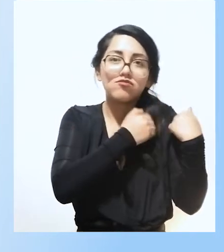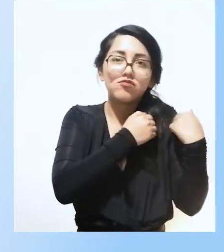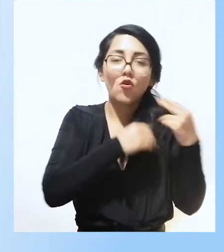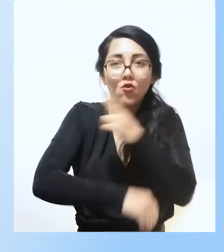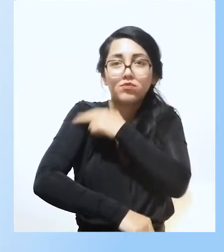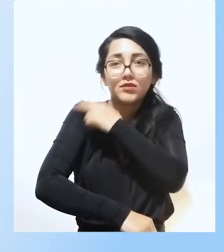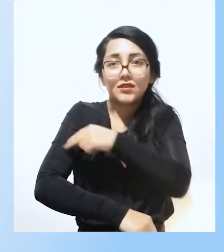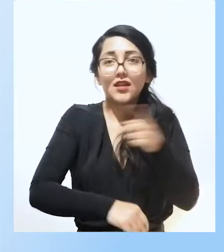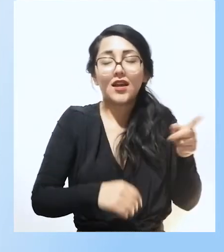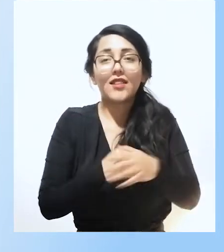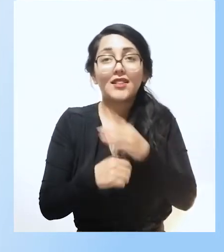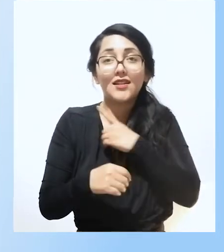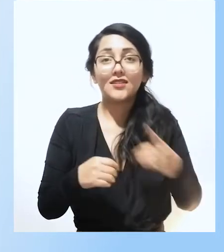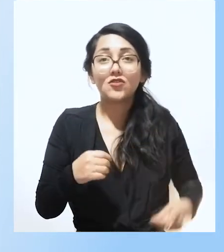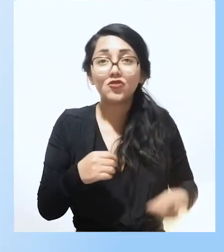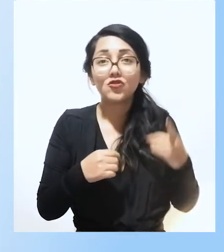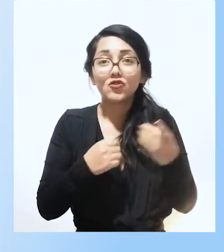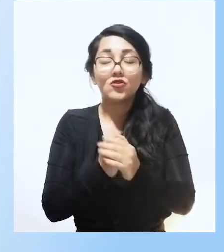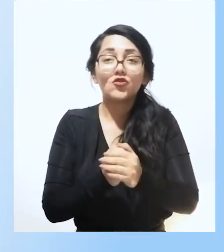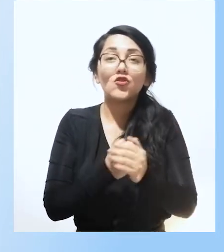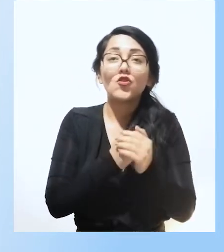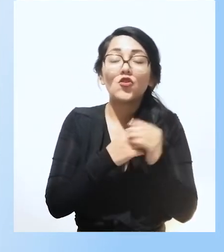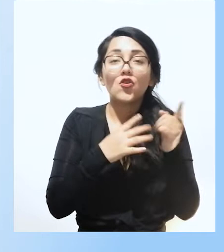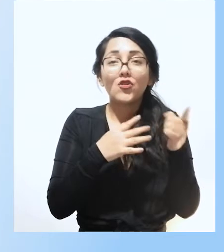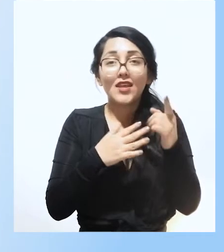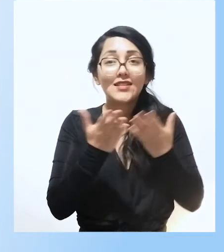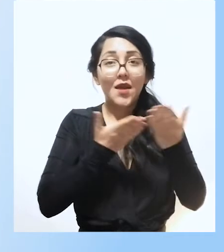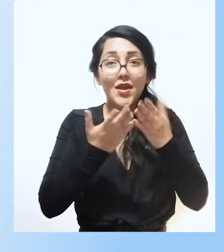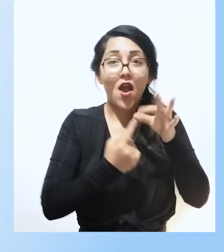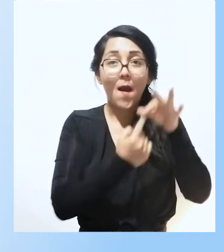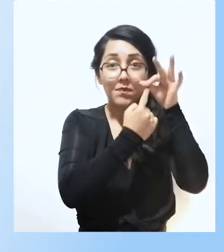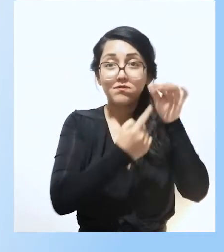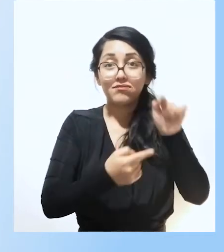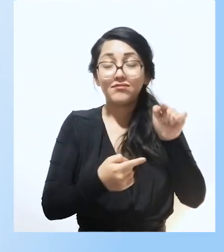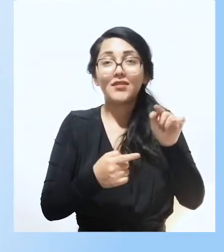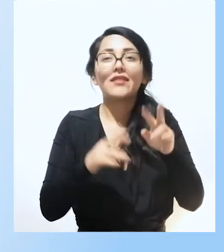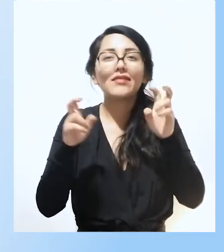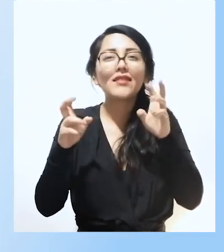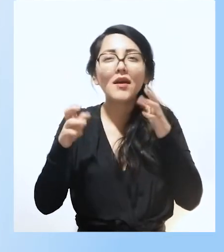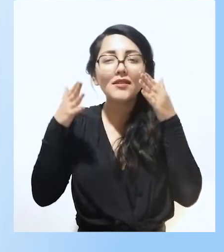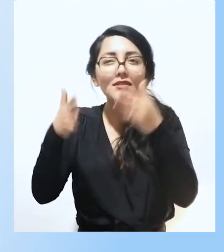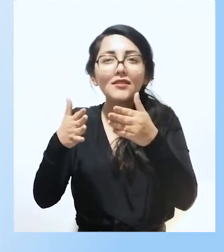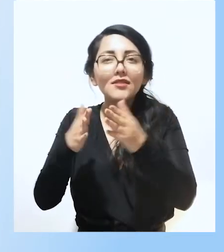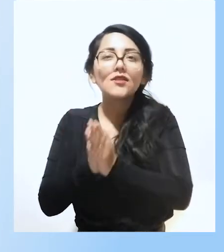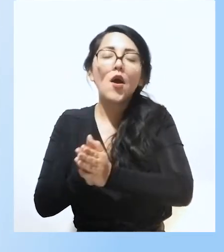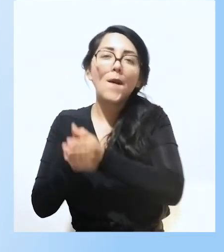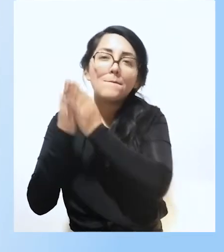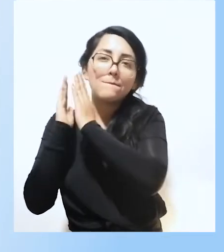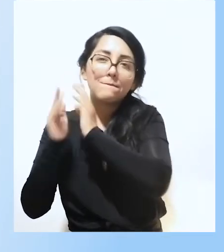Dirección General de Servicios Educativos Especializados, donde vamos a abordar la planificación curricular y el